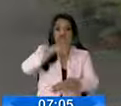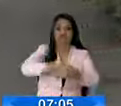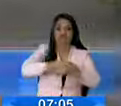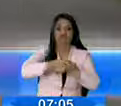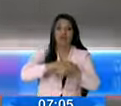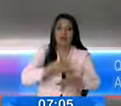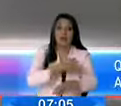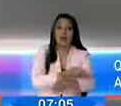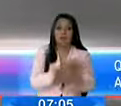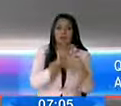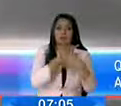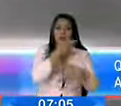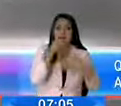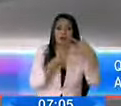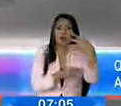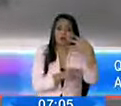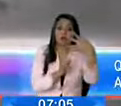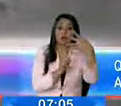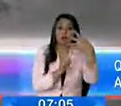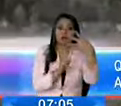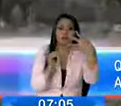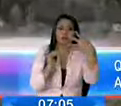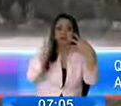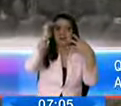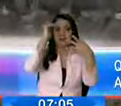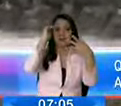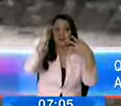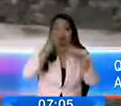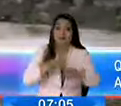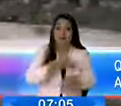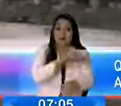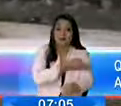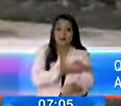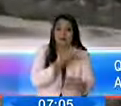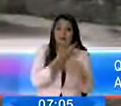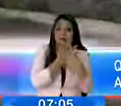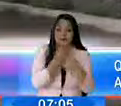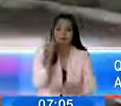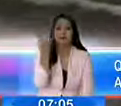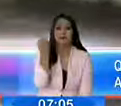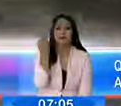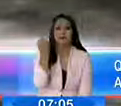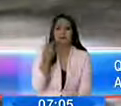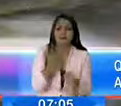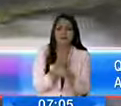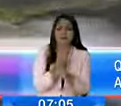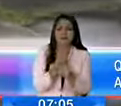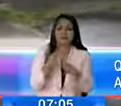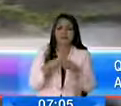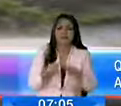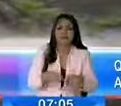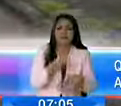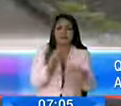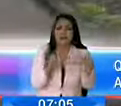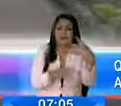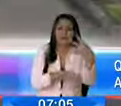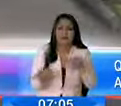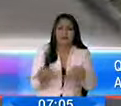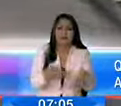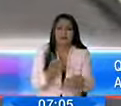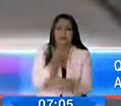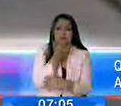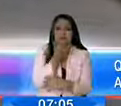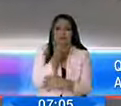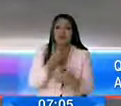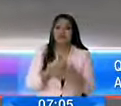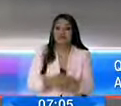ficha delictiva. De los cuatro, uno sobresale, registra nada más que 14 antecedentes por diferentes delitos. Al parecer más se